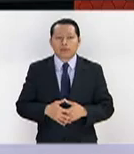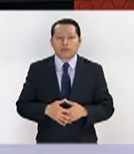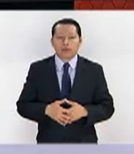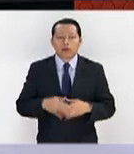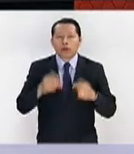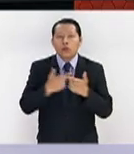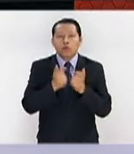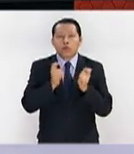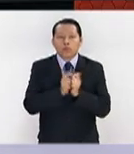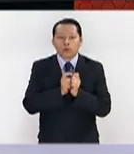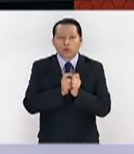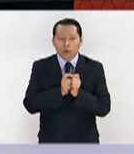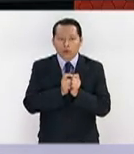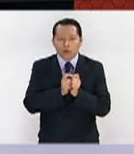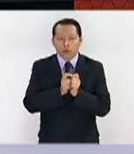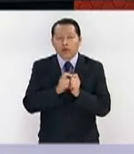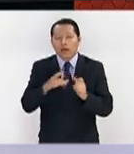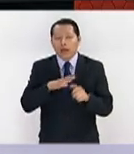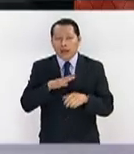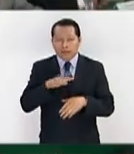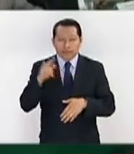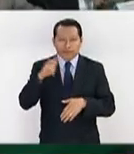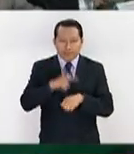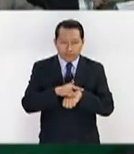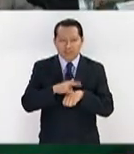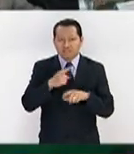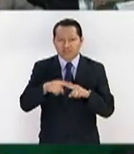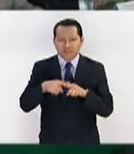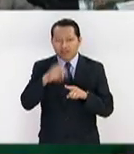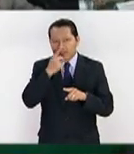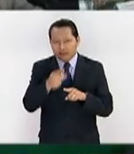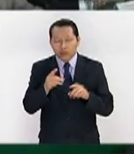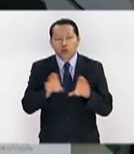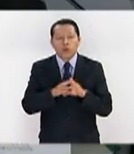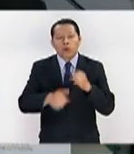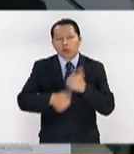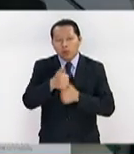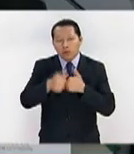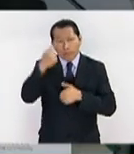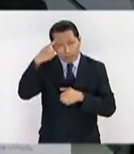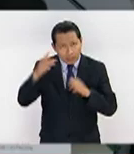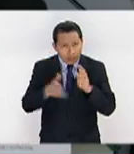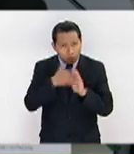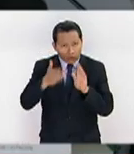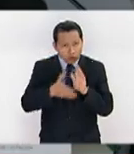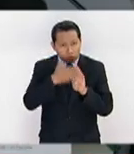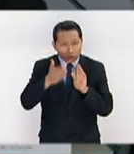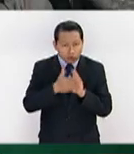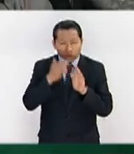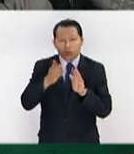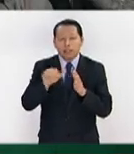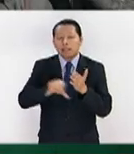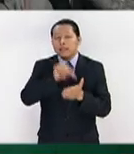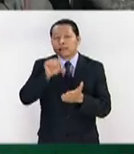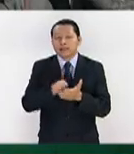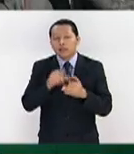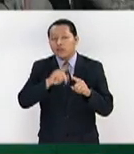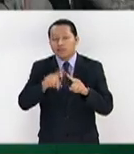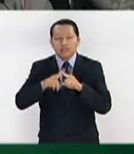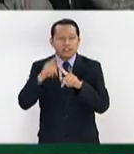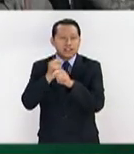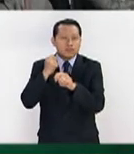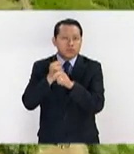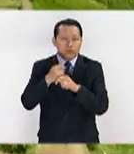El Grupo Agroportuario de la Ciudad de México declaró desierta la licitación para la construcción del Centro Intermodal de